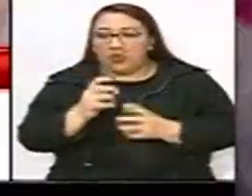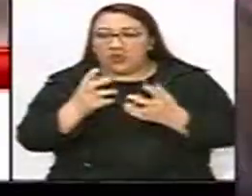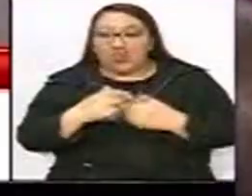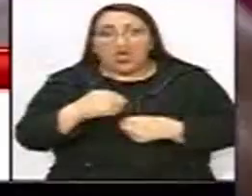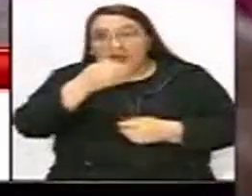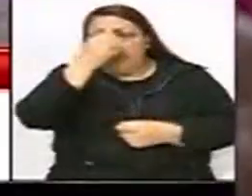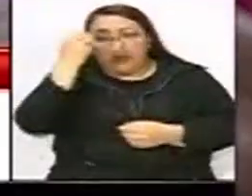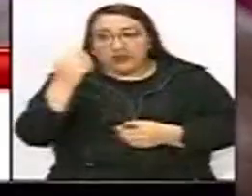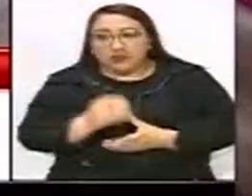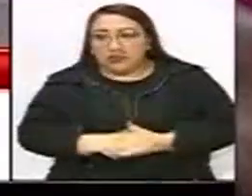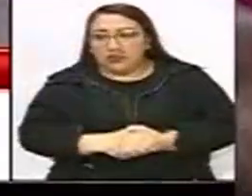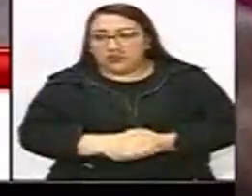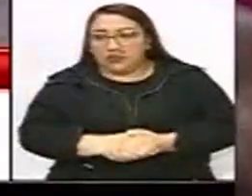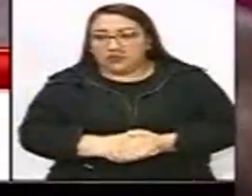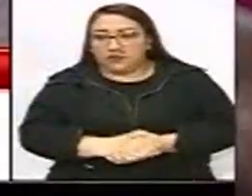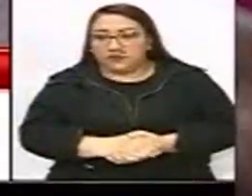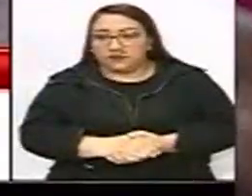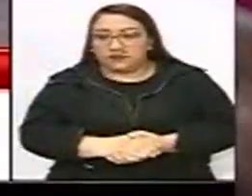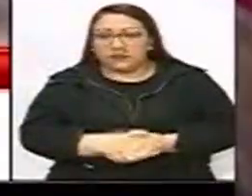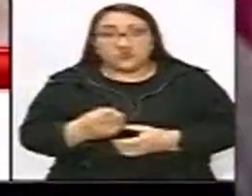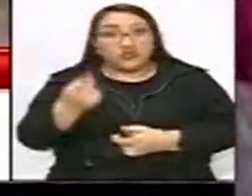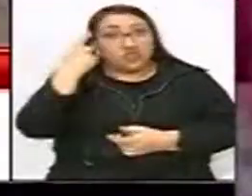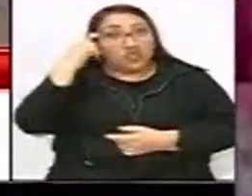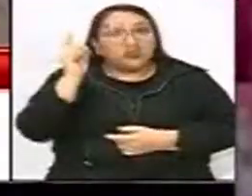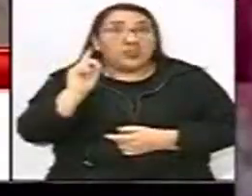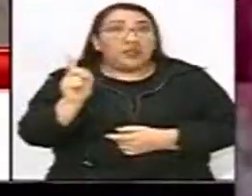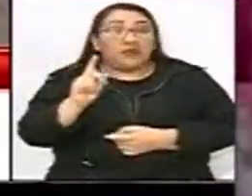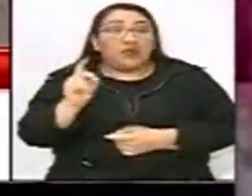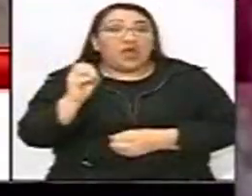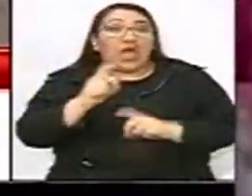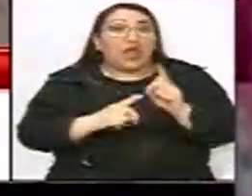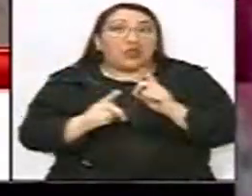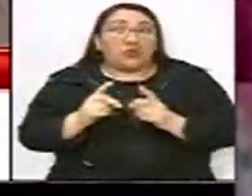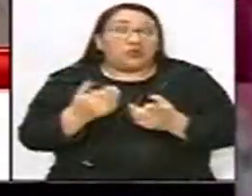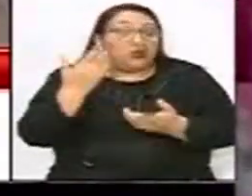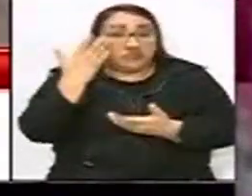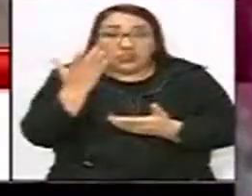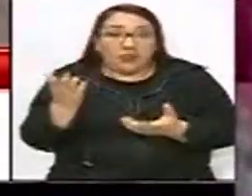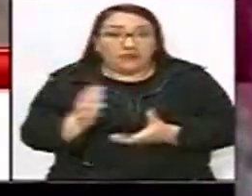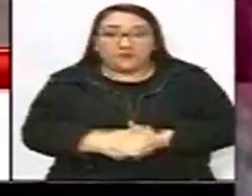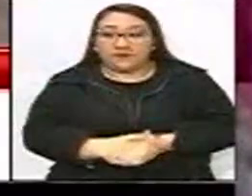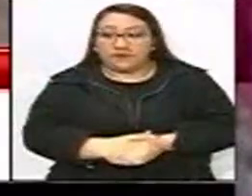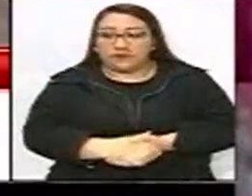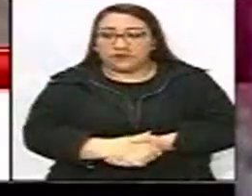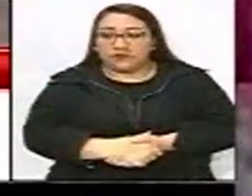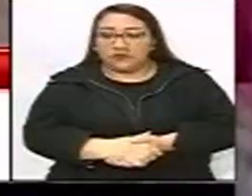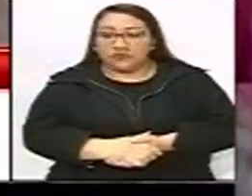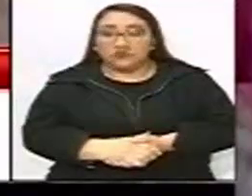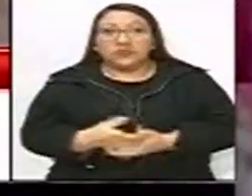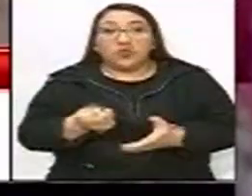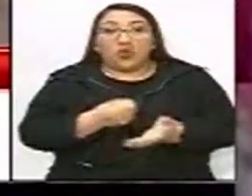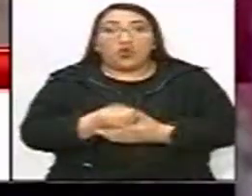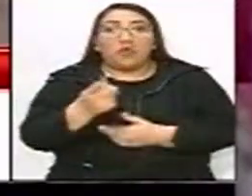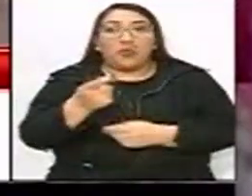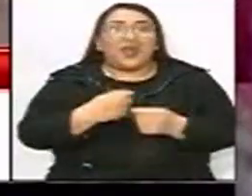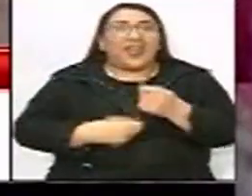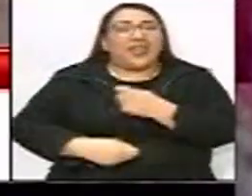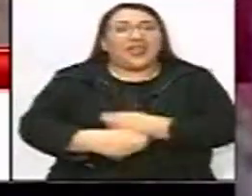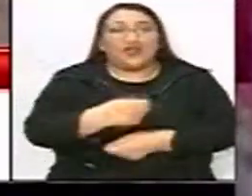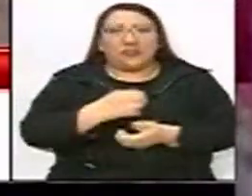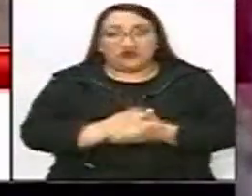empresa francesa que ingenuamente, o con algunas seguridades que no sé quién se las ha dado, compra un